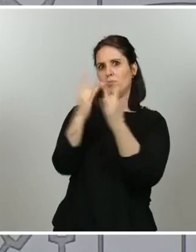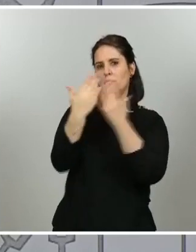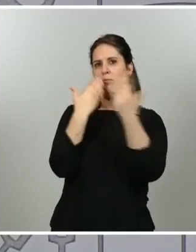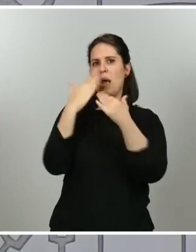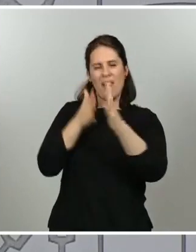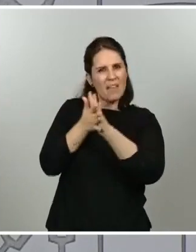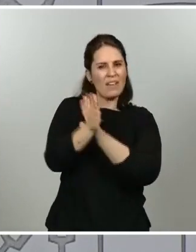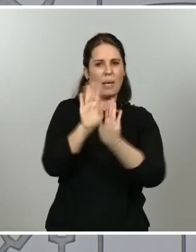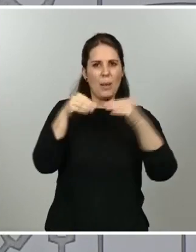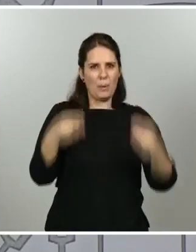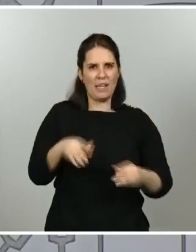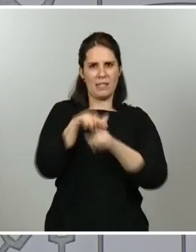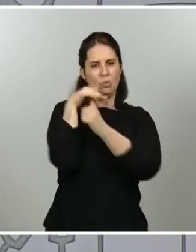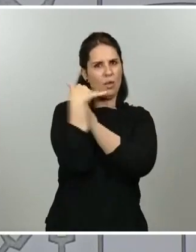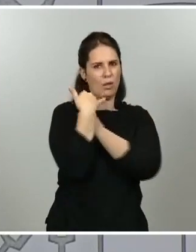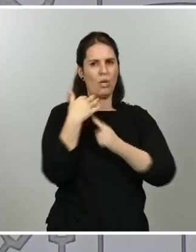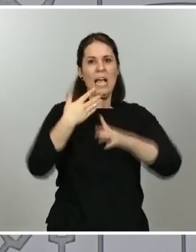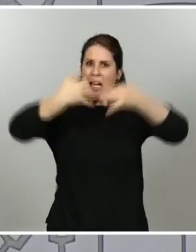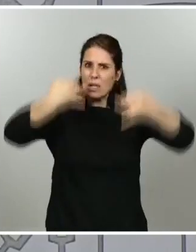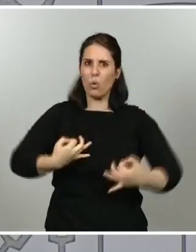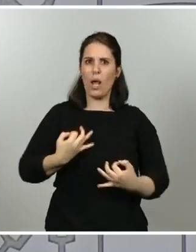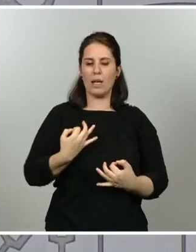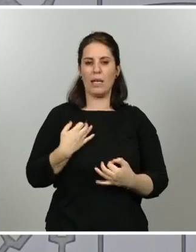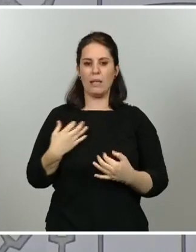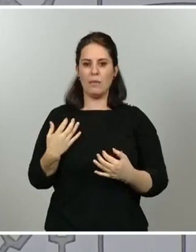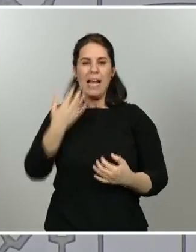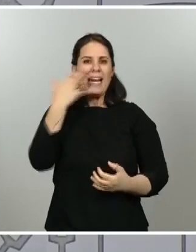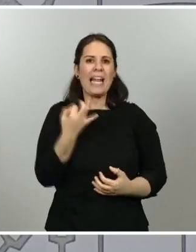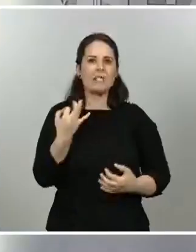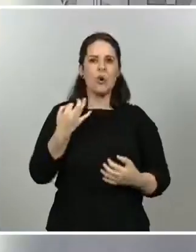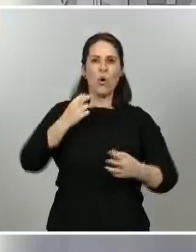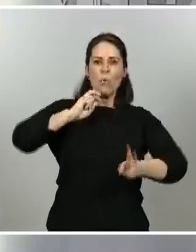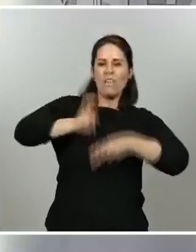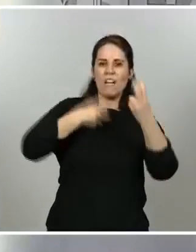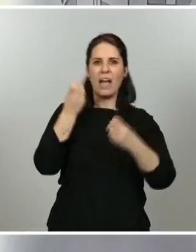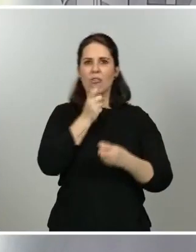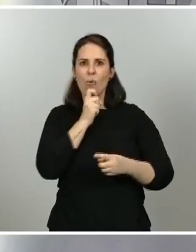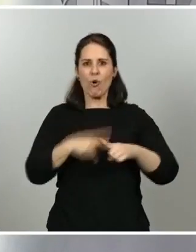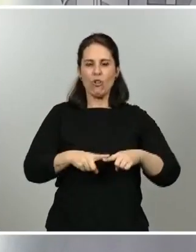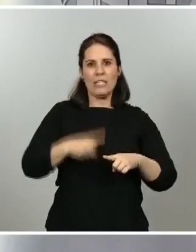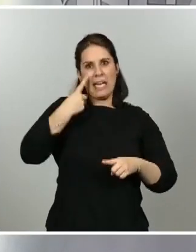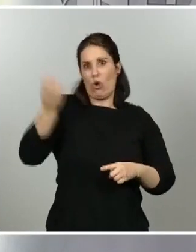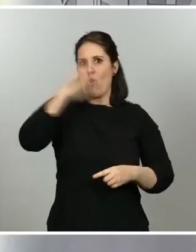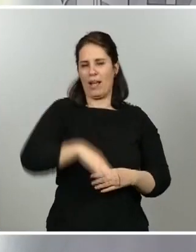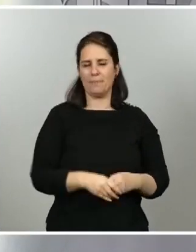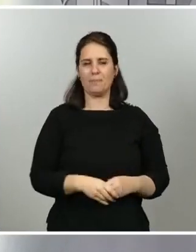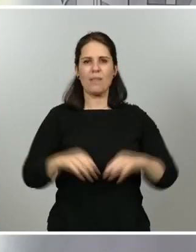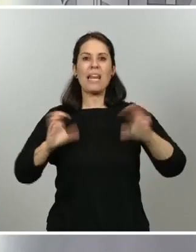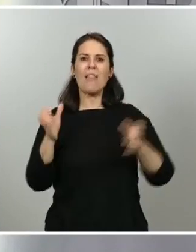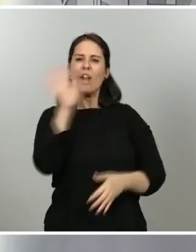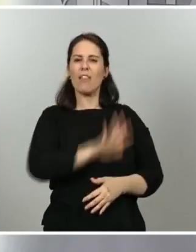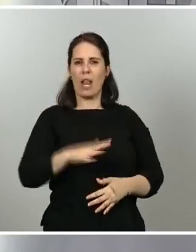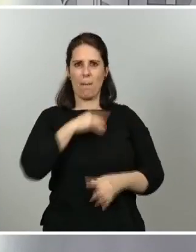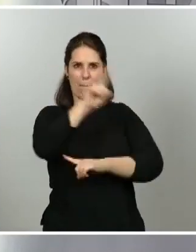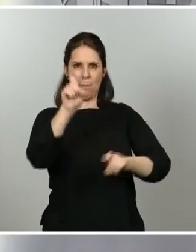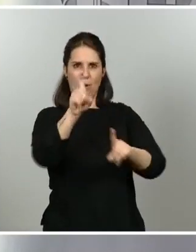situación y sobre todo asegurarnos que no supone un riesgo el modificar las fases. Radio Nacional le pregunta, mañana ya